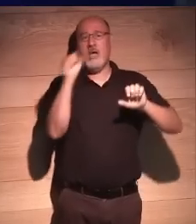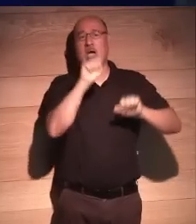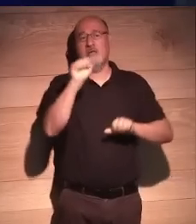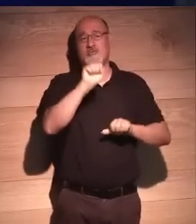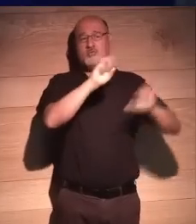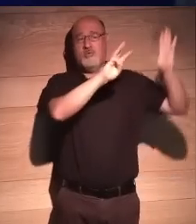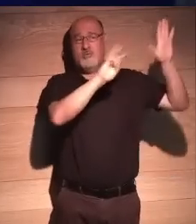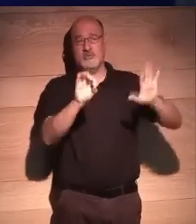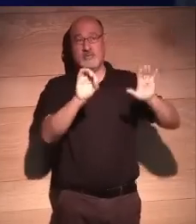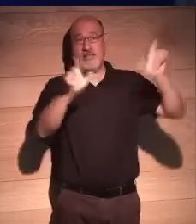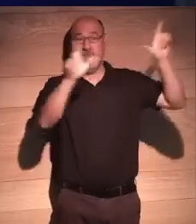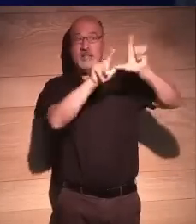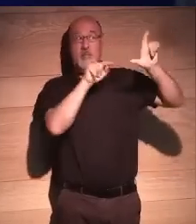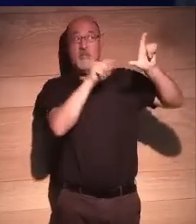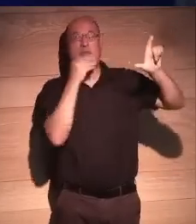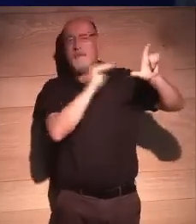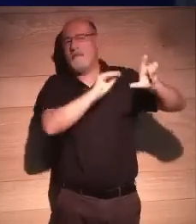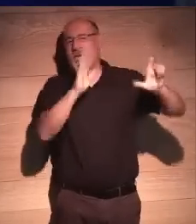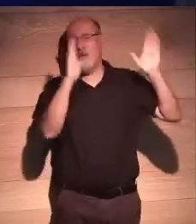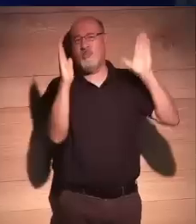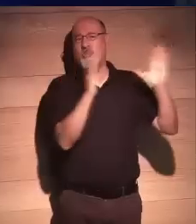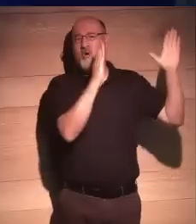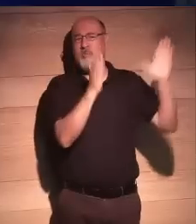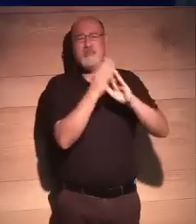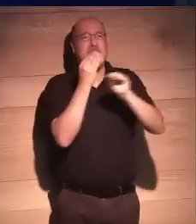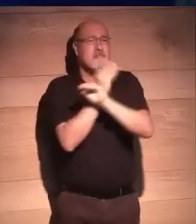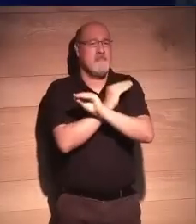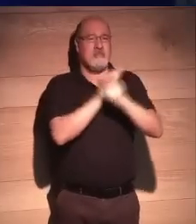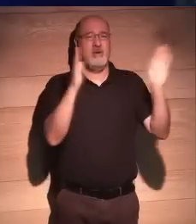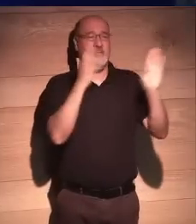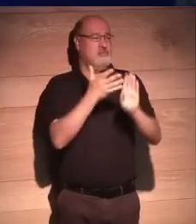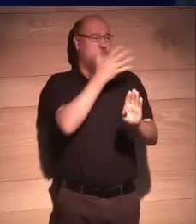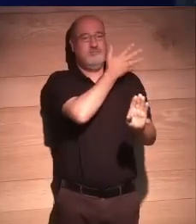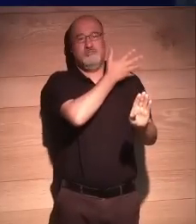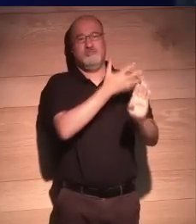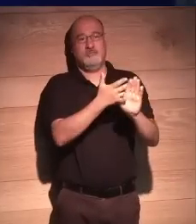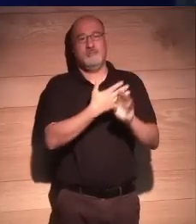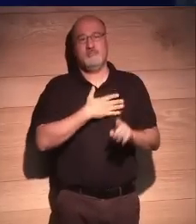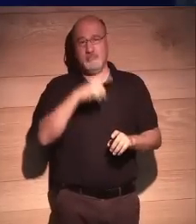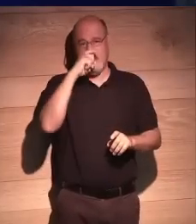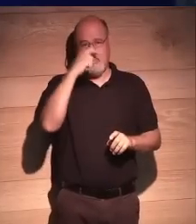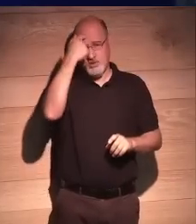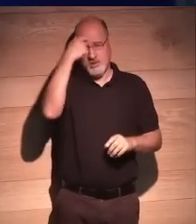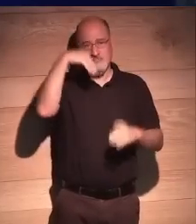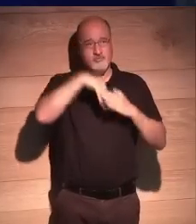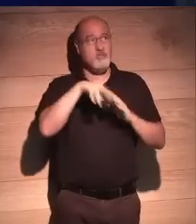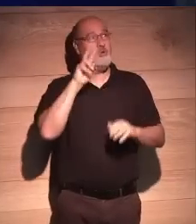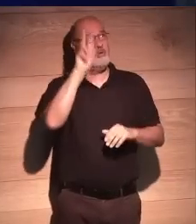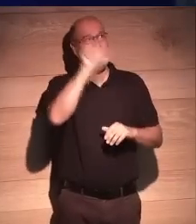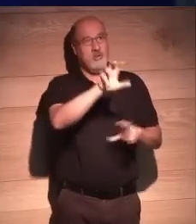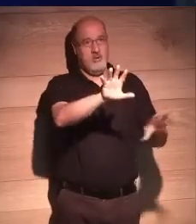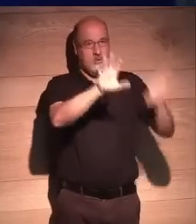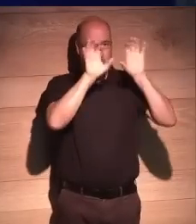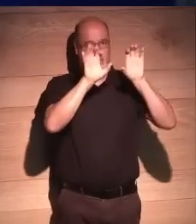lo mejor de la televisión. La televisión tiene momentos memorables que tenemos nosotros en nuestra retina y que nos